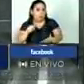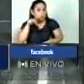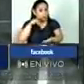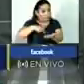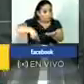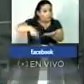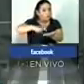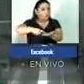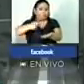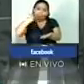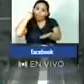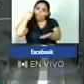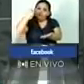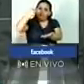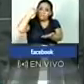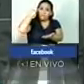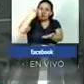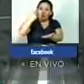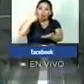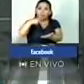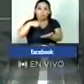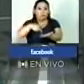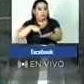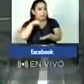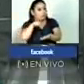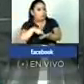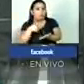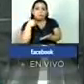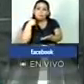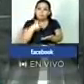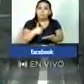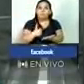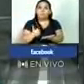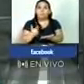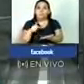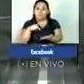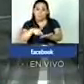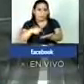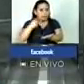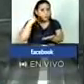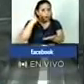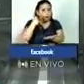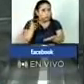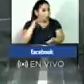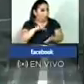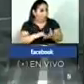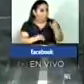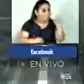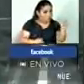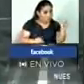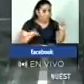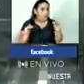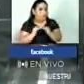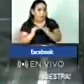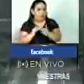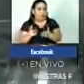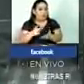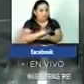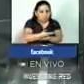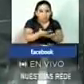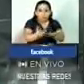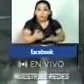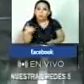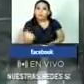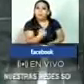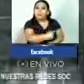importantísimos y de vital importancia, valga la redundancia, para todas las